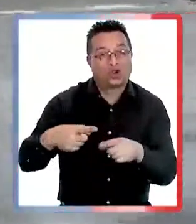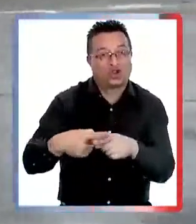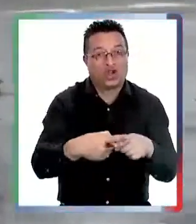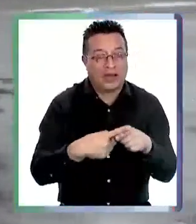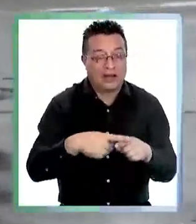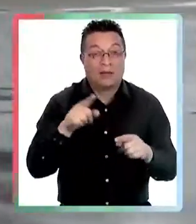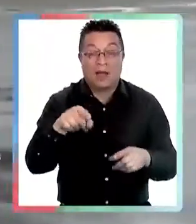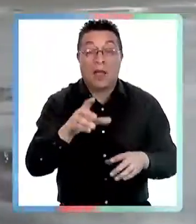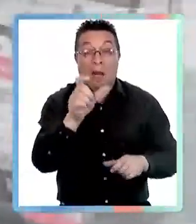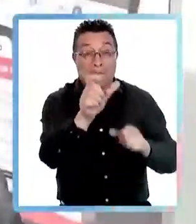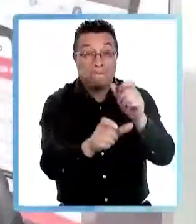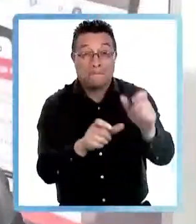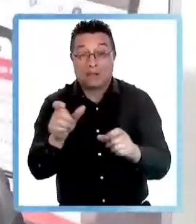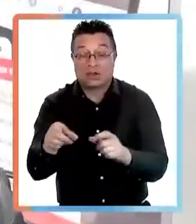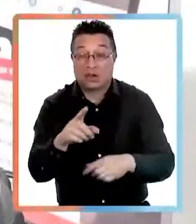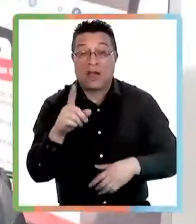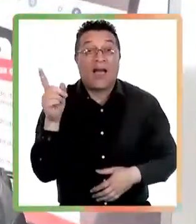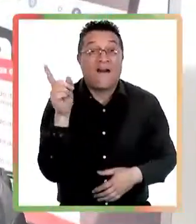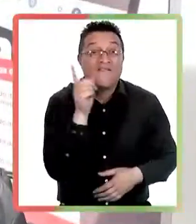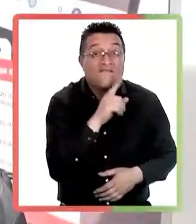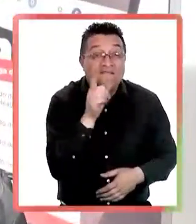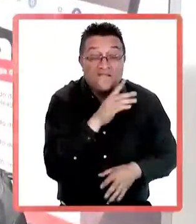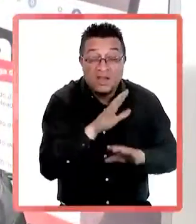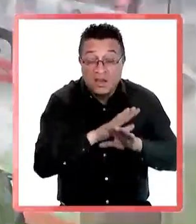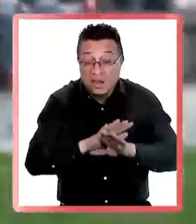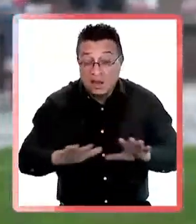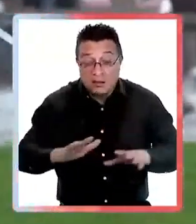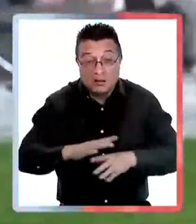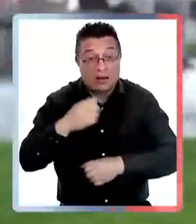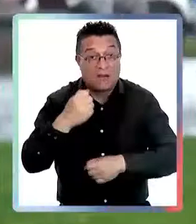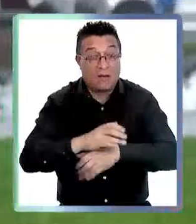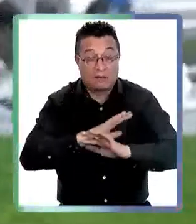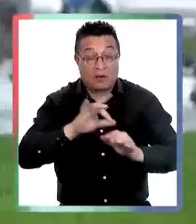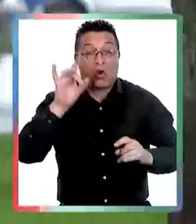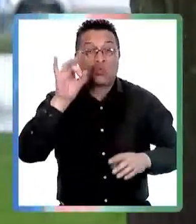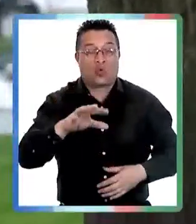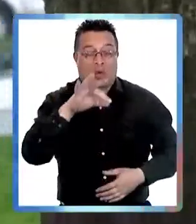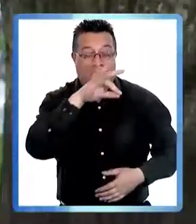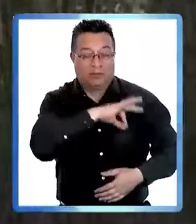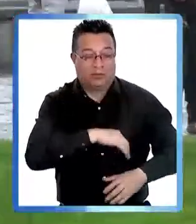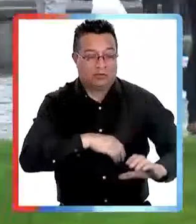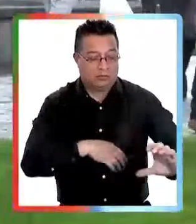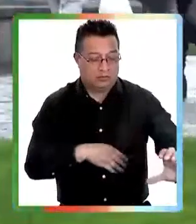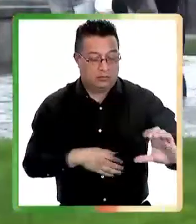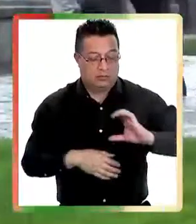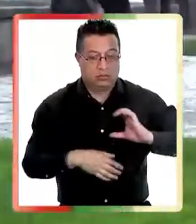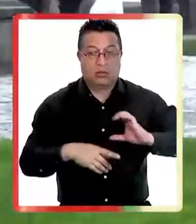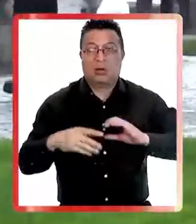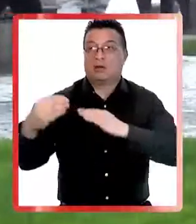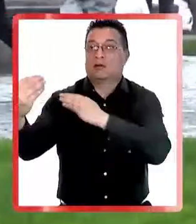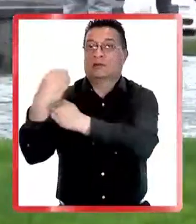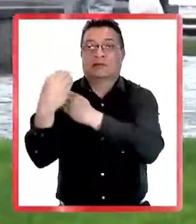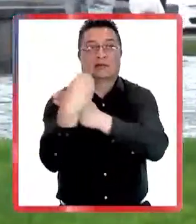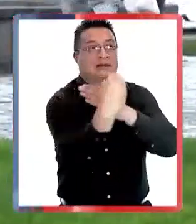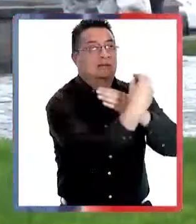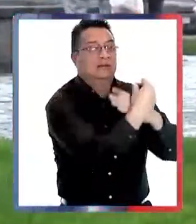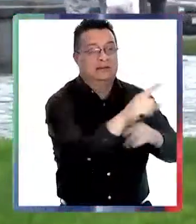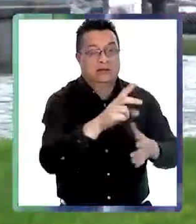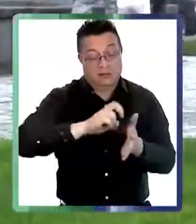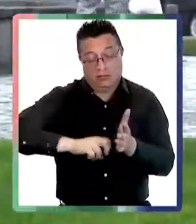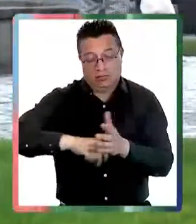las personas al final de su vida van a tener una única pensión, pero que va a ser alimentada de 3